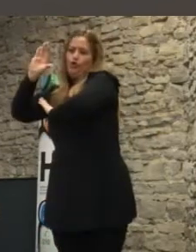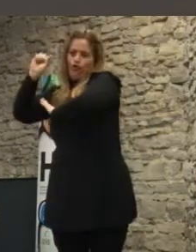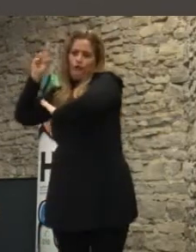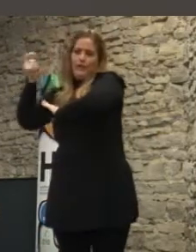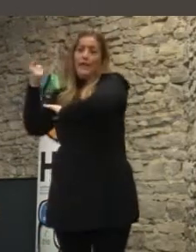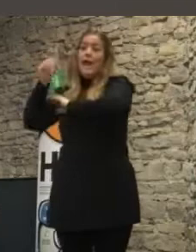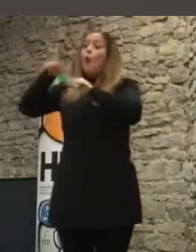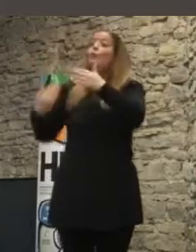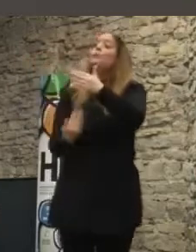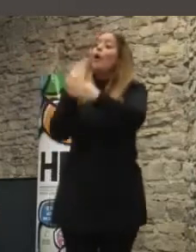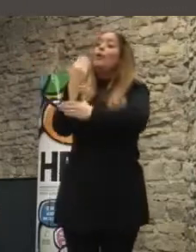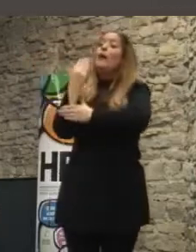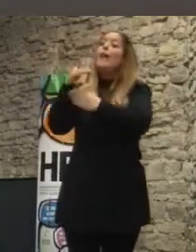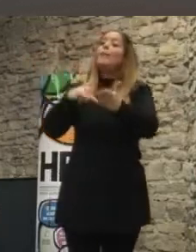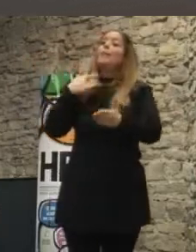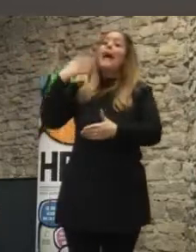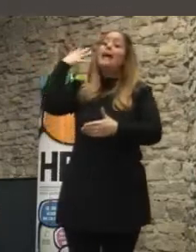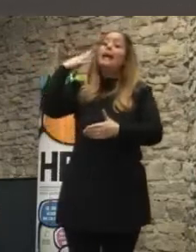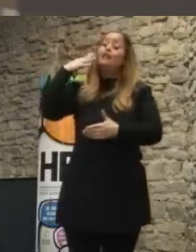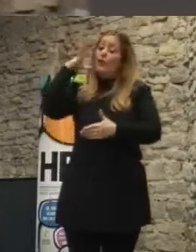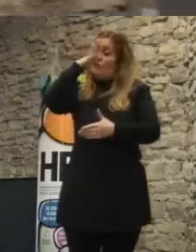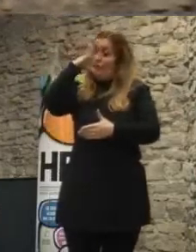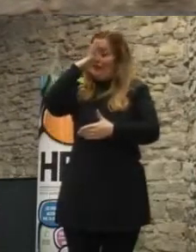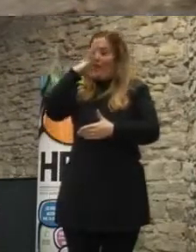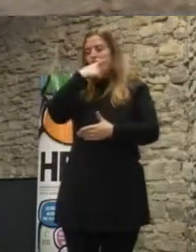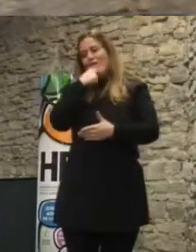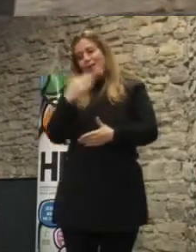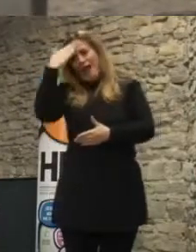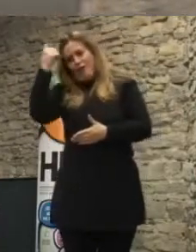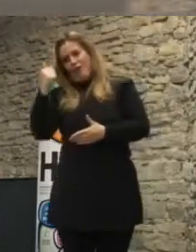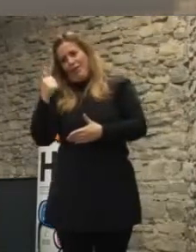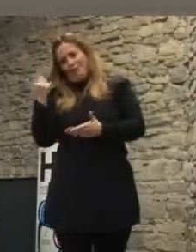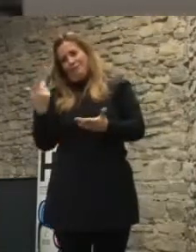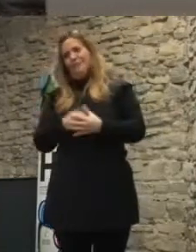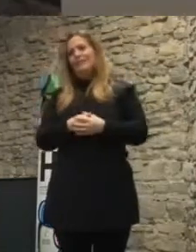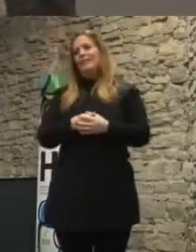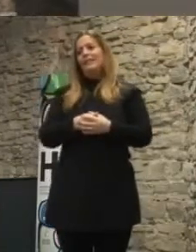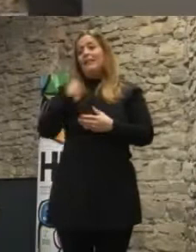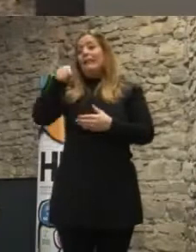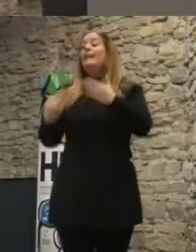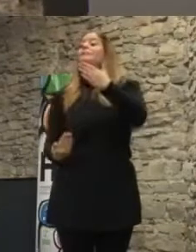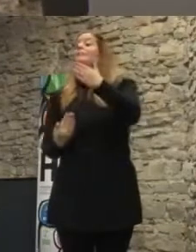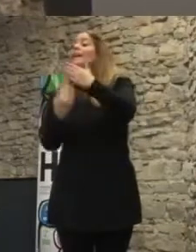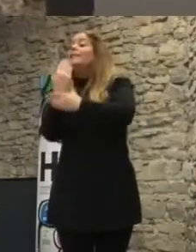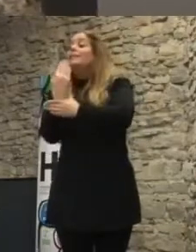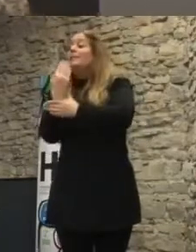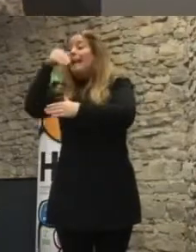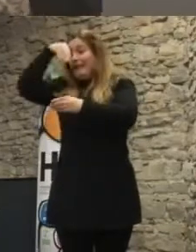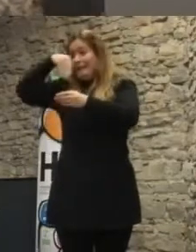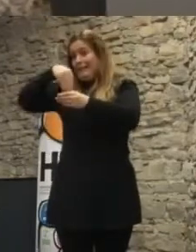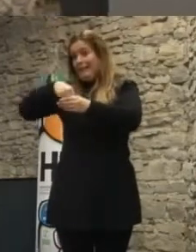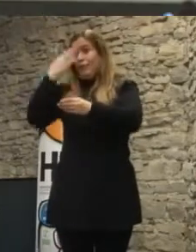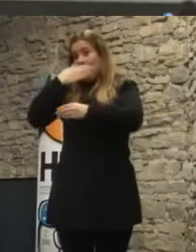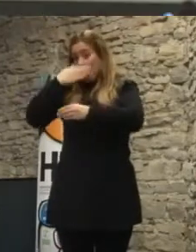febrero, un día fácil de recordar, ¿eh? Entonces, el 14 de febrero tenemos una jornada dentro de la Escuela de Ciudadanía de mañana y